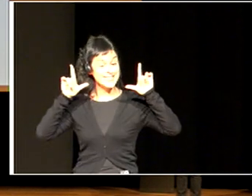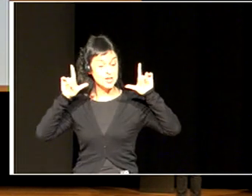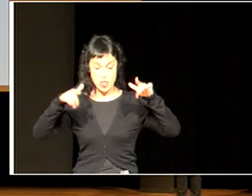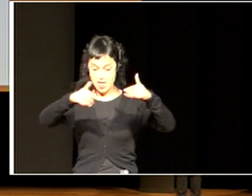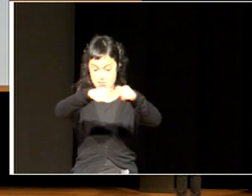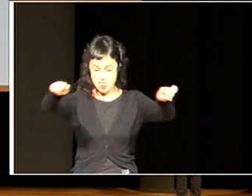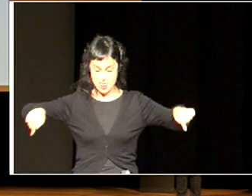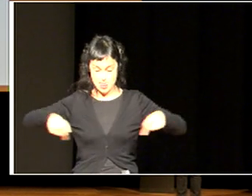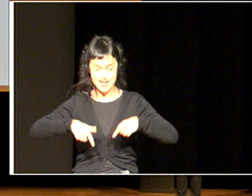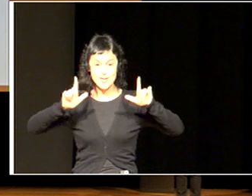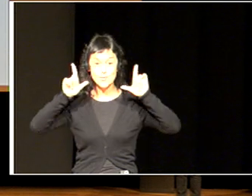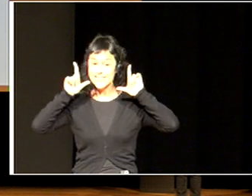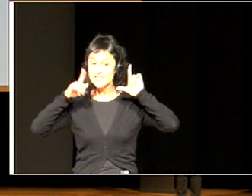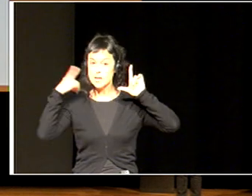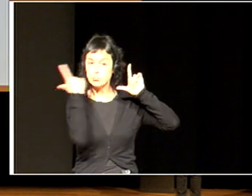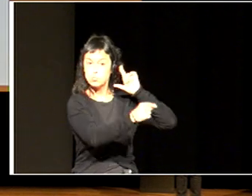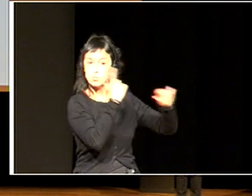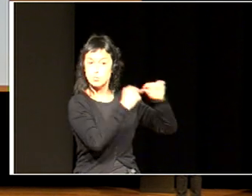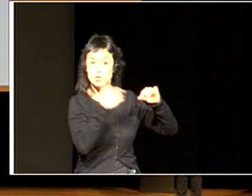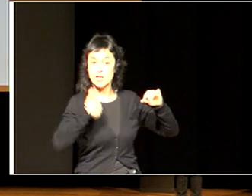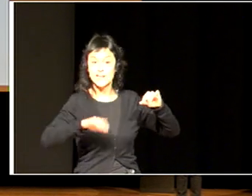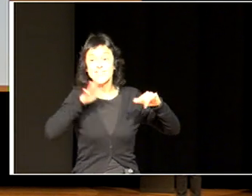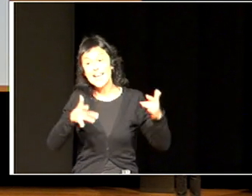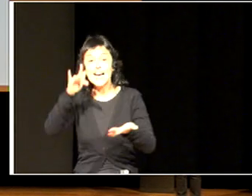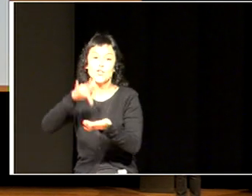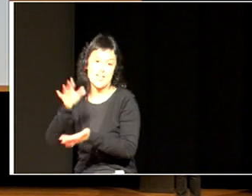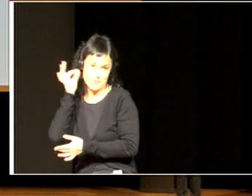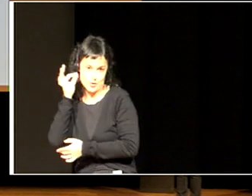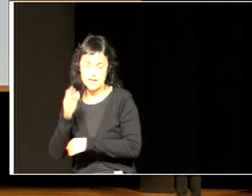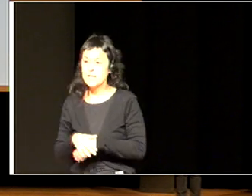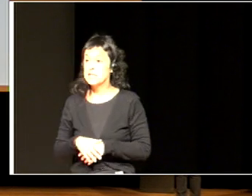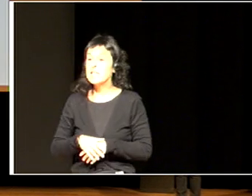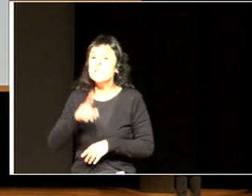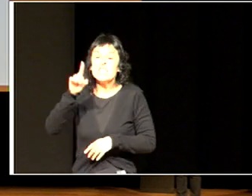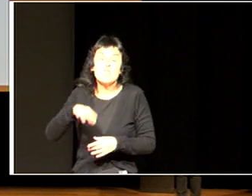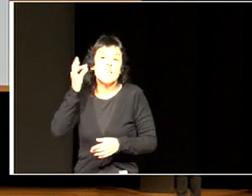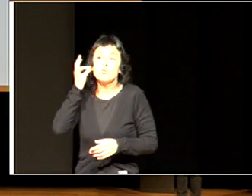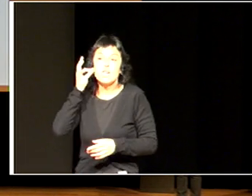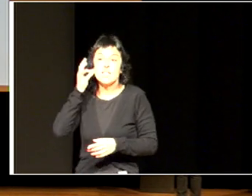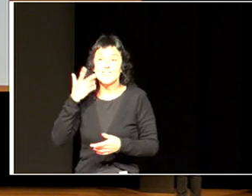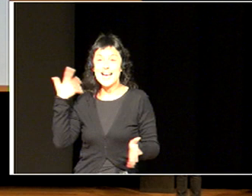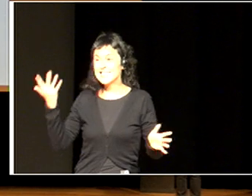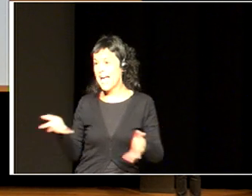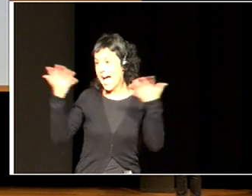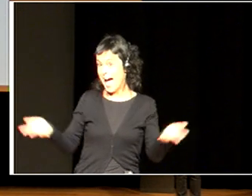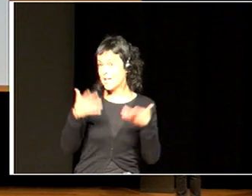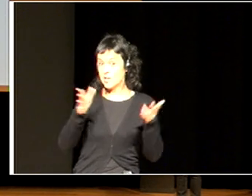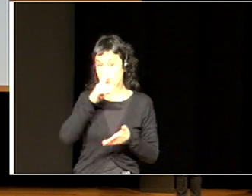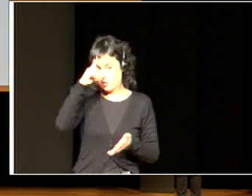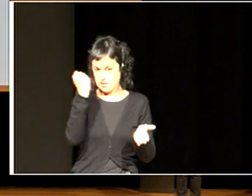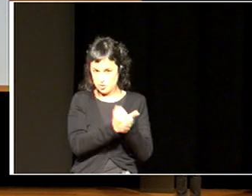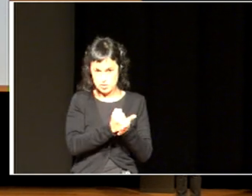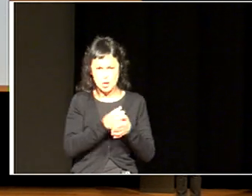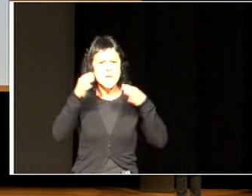por eso sale ella y luego además las mujeres somos animadoras por estereotipo también no y animamos a todos entonces